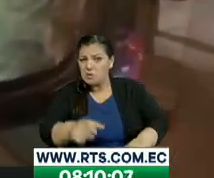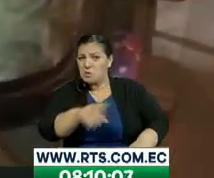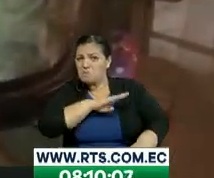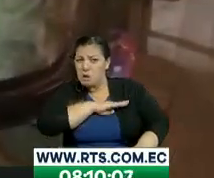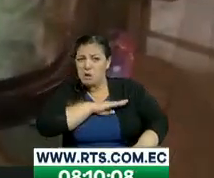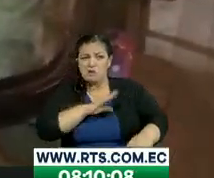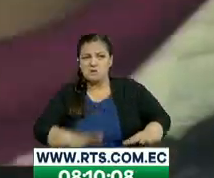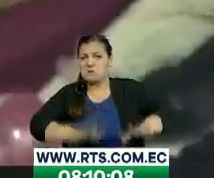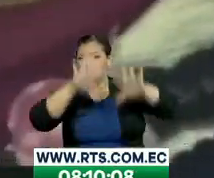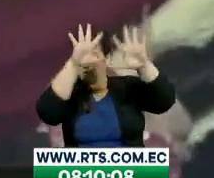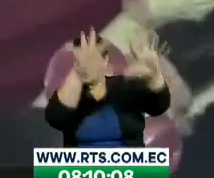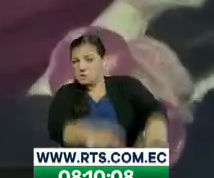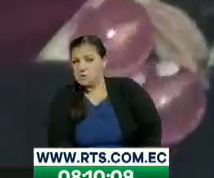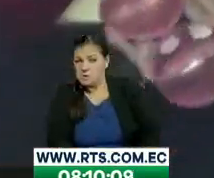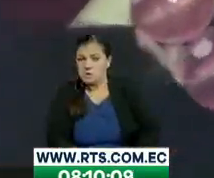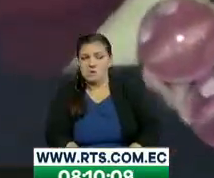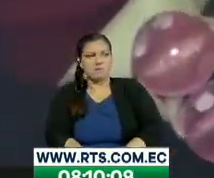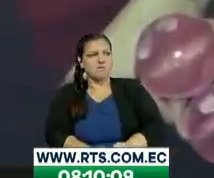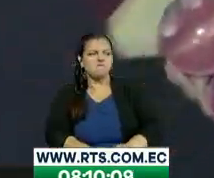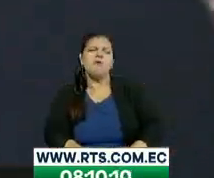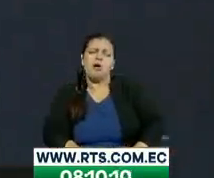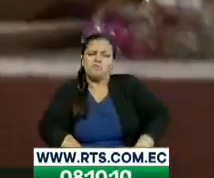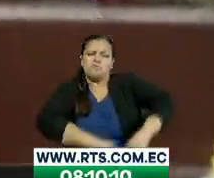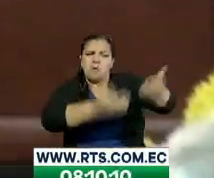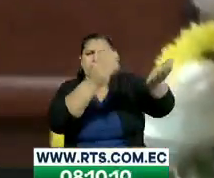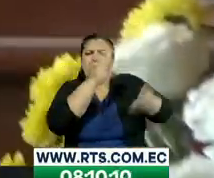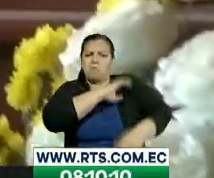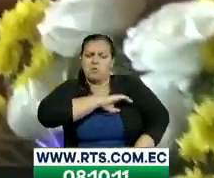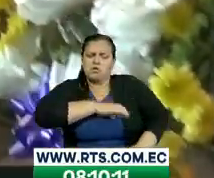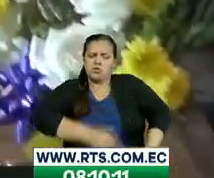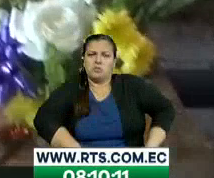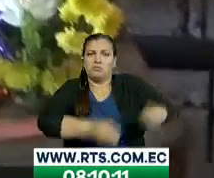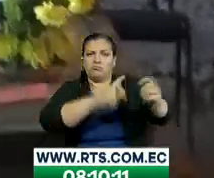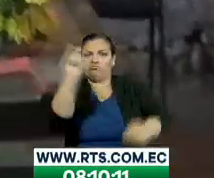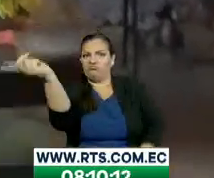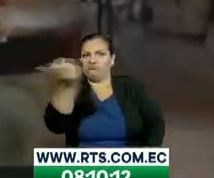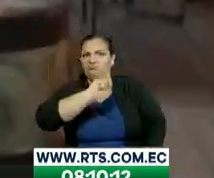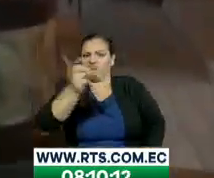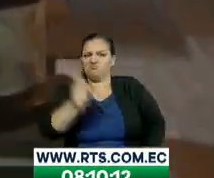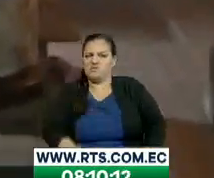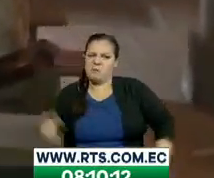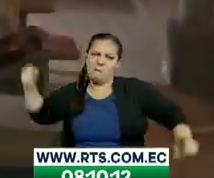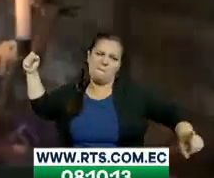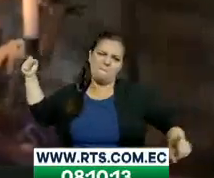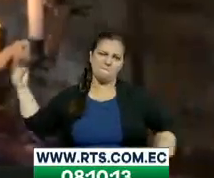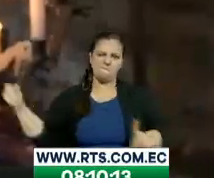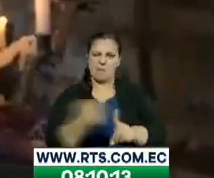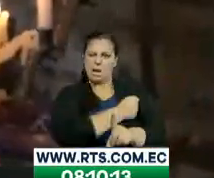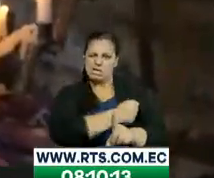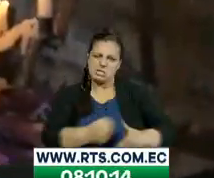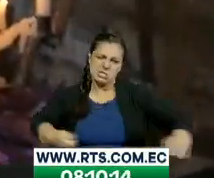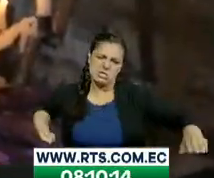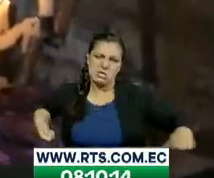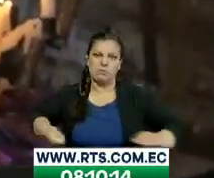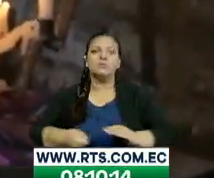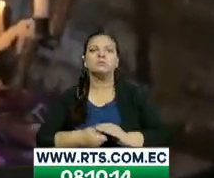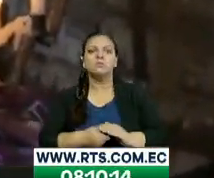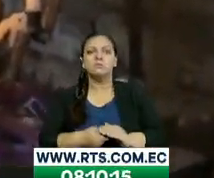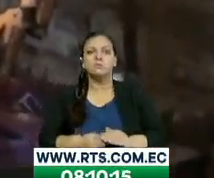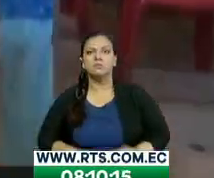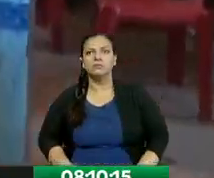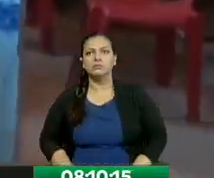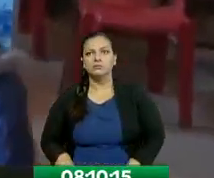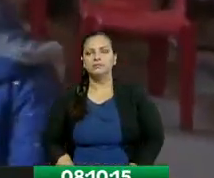3 cuerpos se encontraban en estado de descomposición dentro de una capilla ardiente improvisada en medio de cientos de